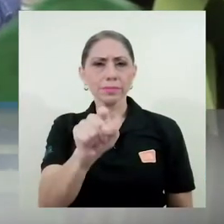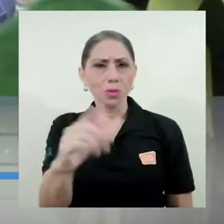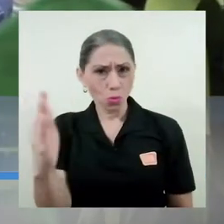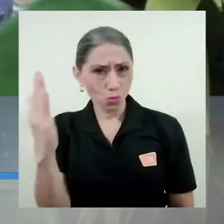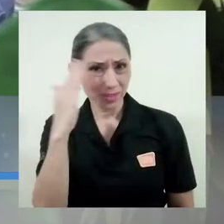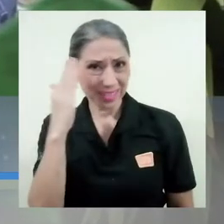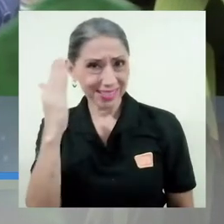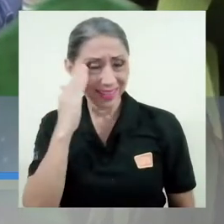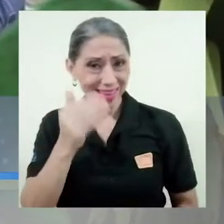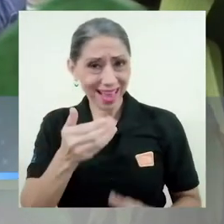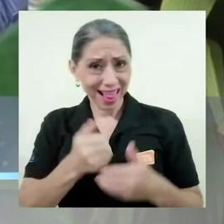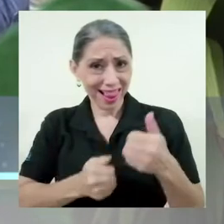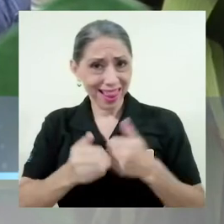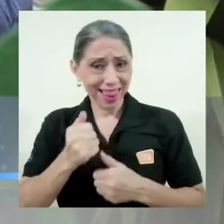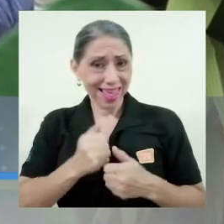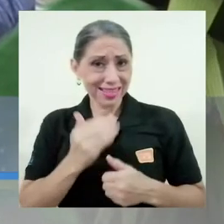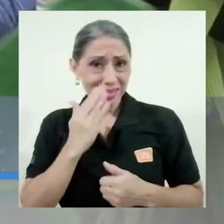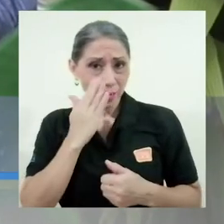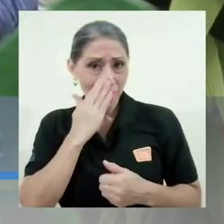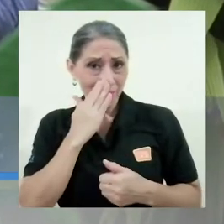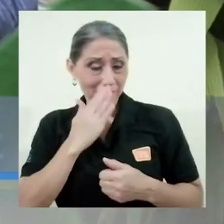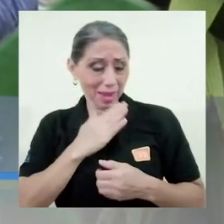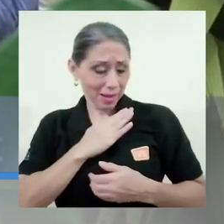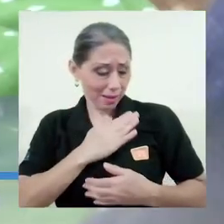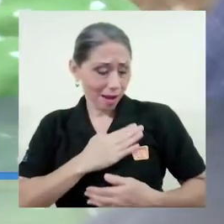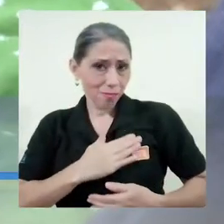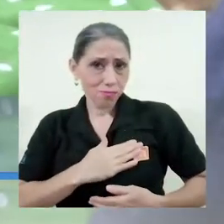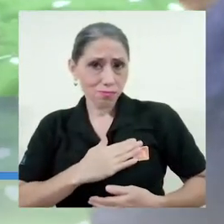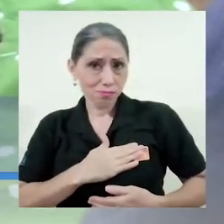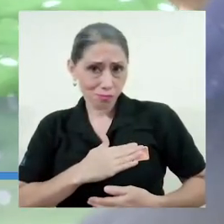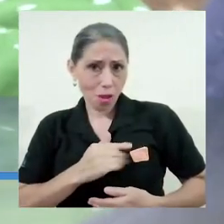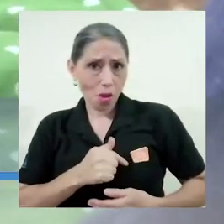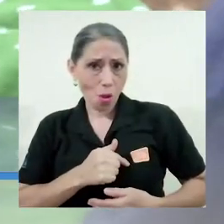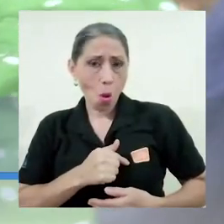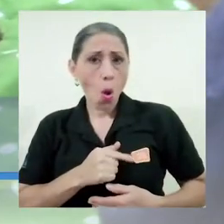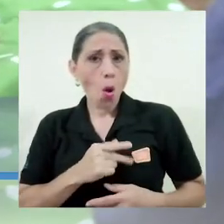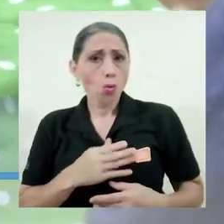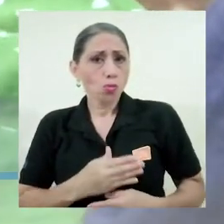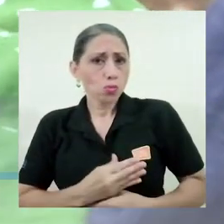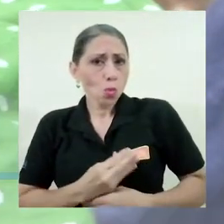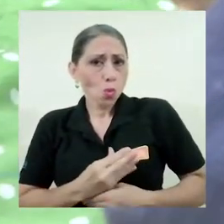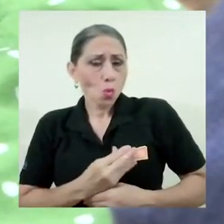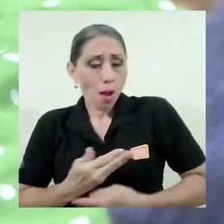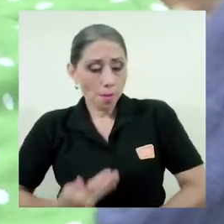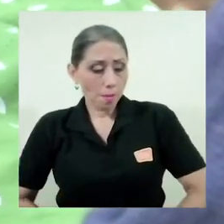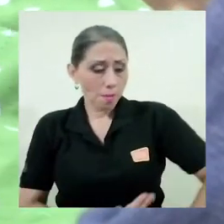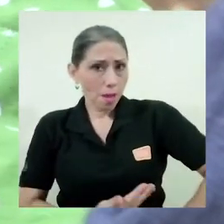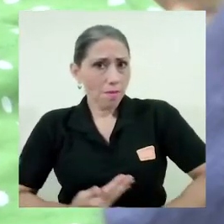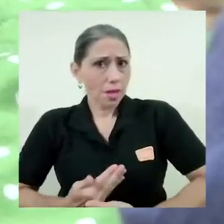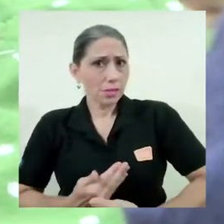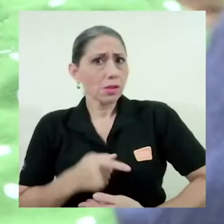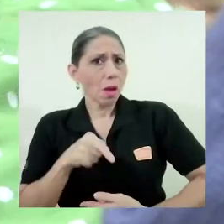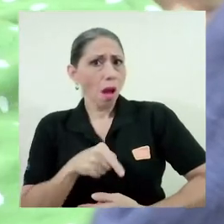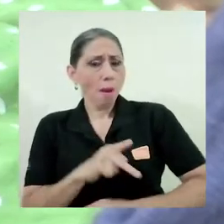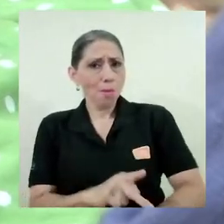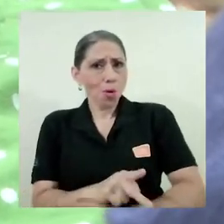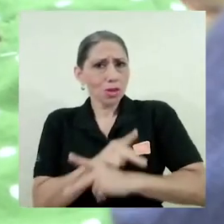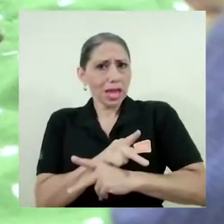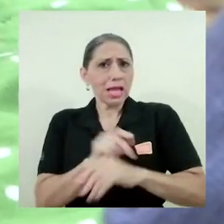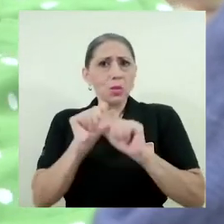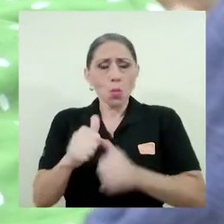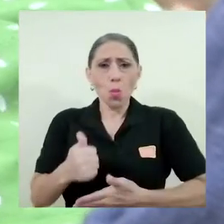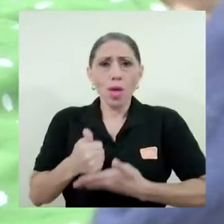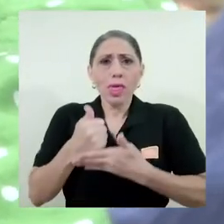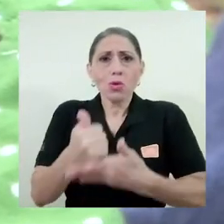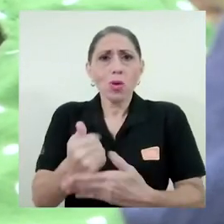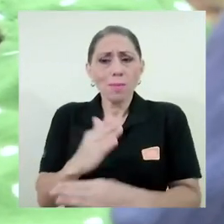¿Sabía usted que la leche materna cumple un papel protector y puede ayudarle a los bebés a combatir infecciones producidas por